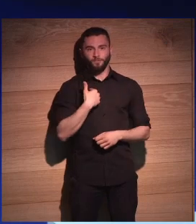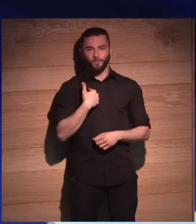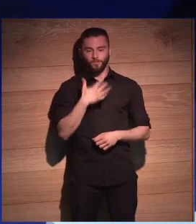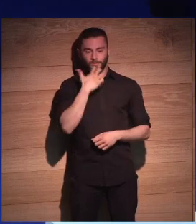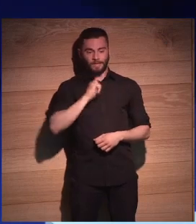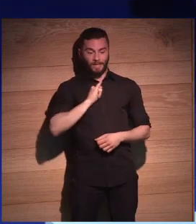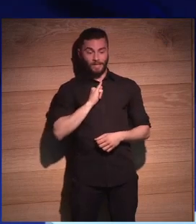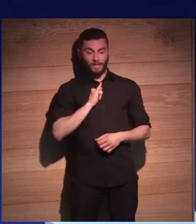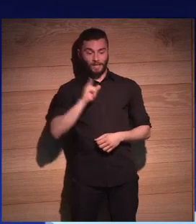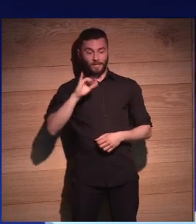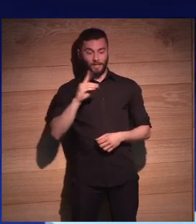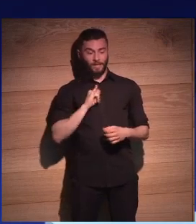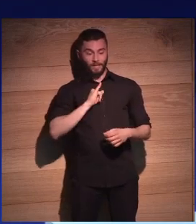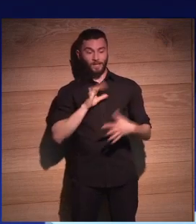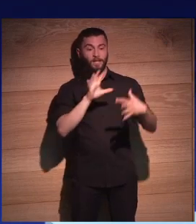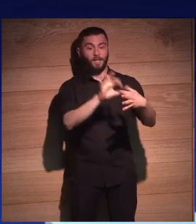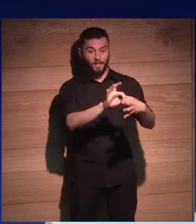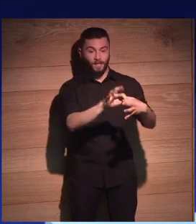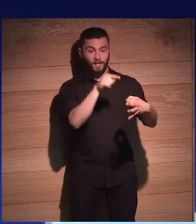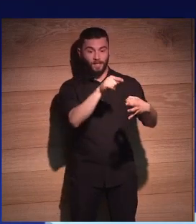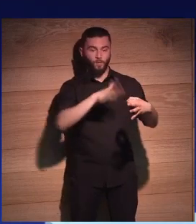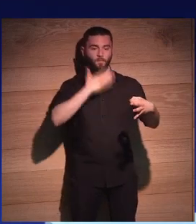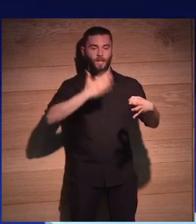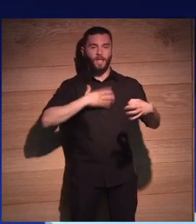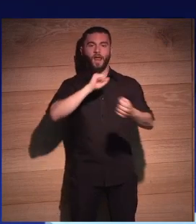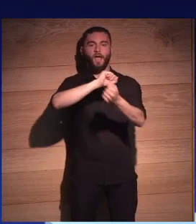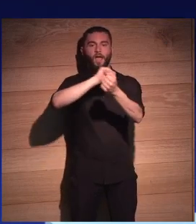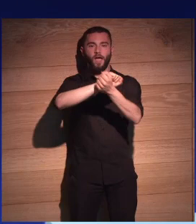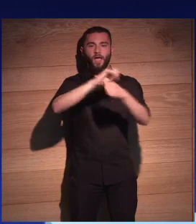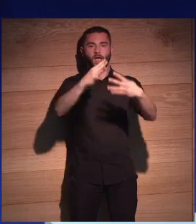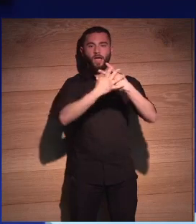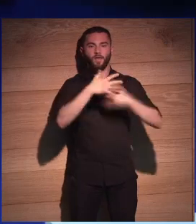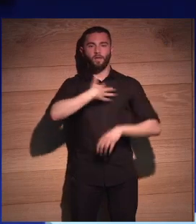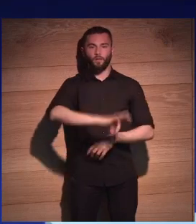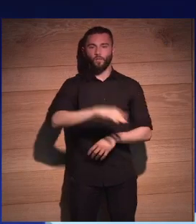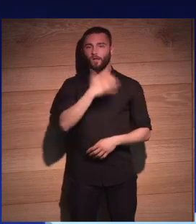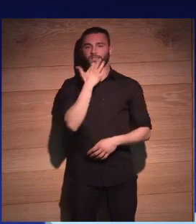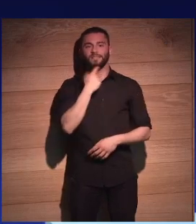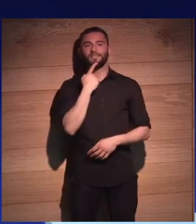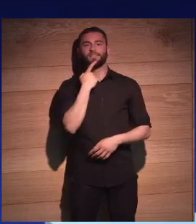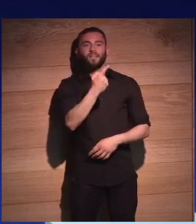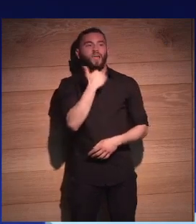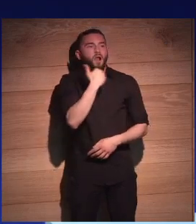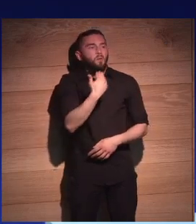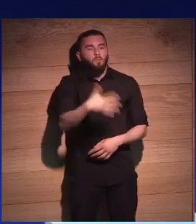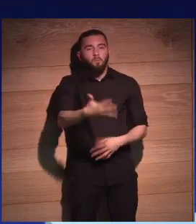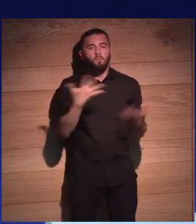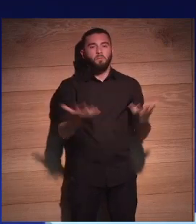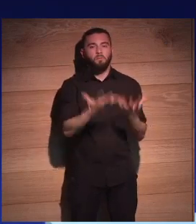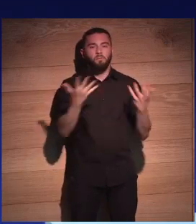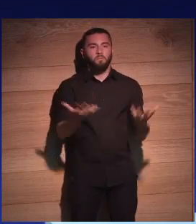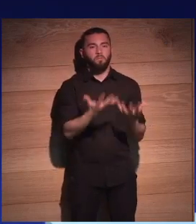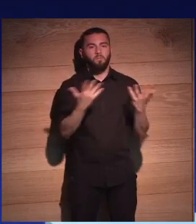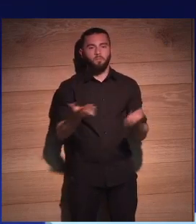pretende, mañana puede ir a la cárcel, por ejemplo. Simplemente por decir algo inocuo, como que podría ser en este